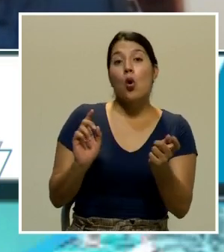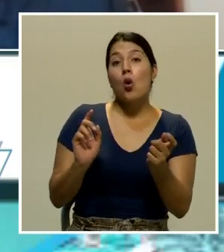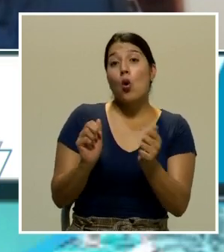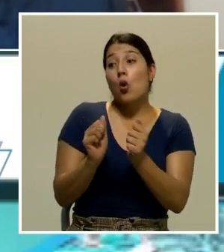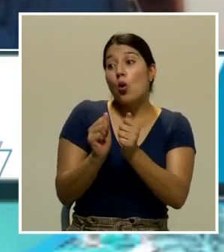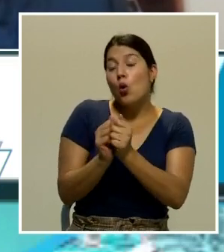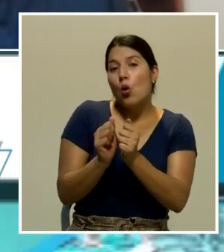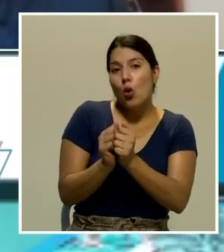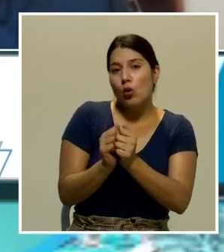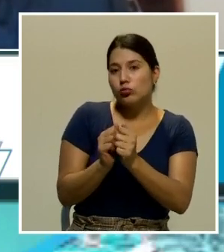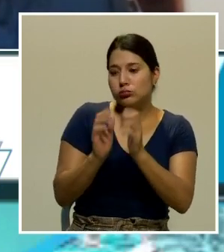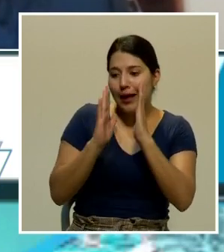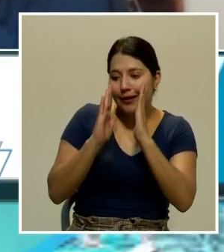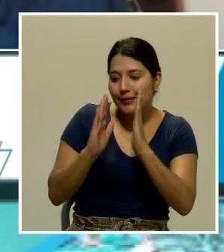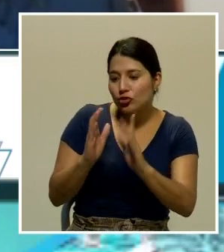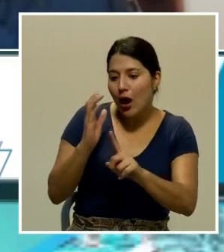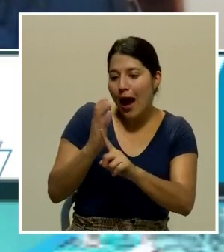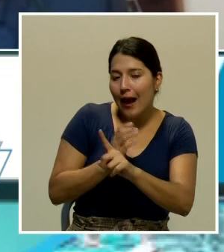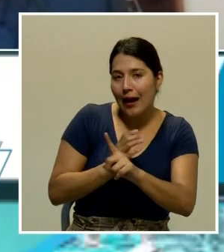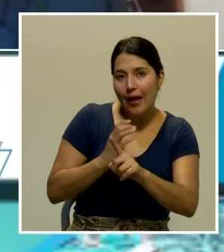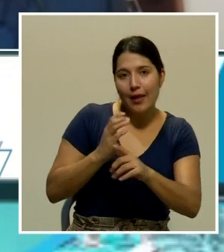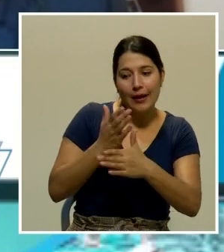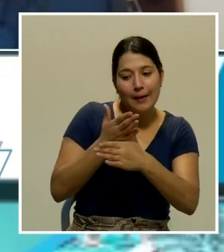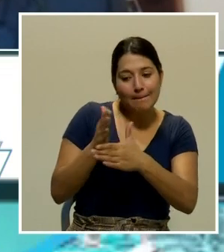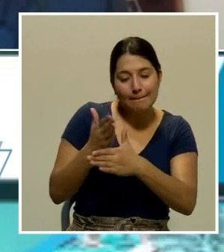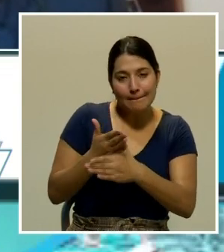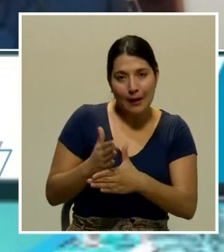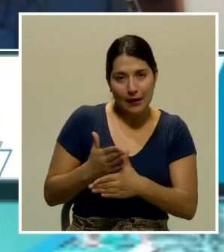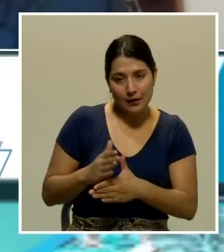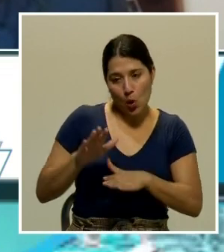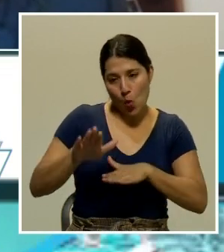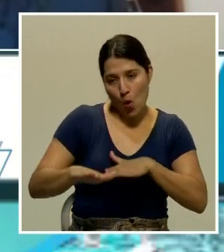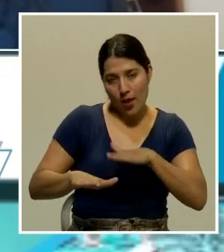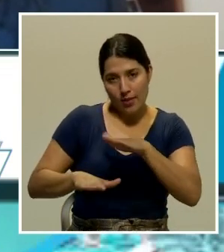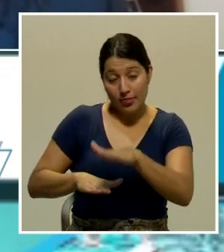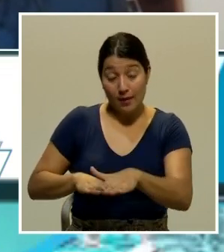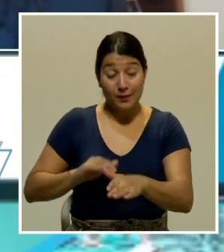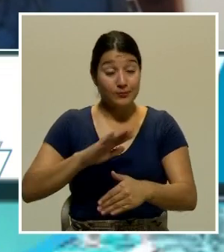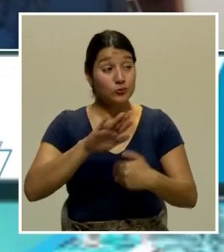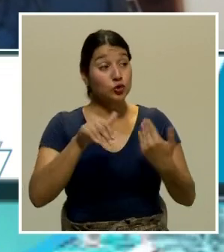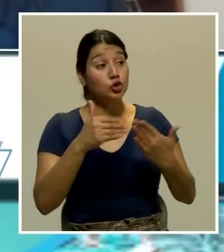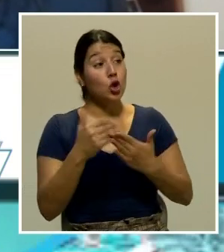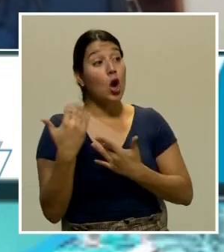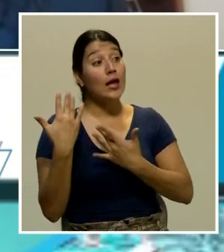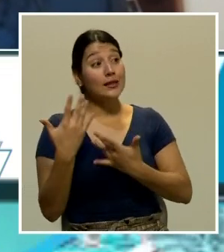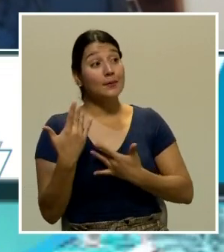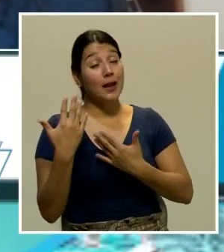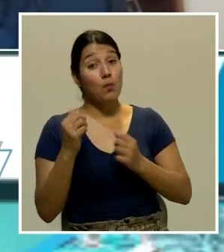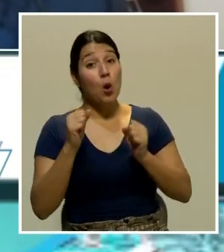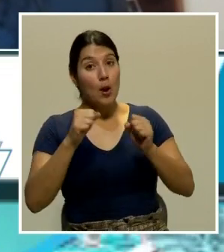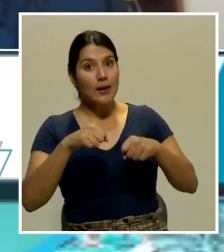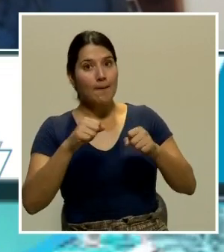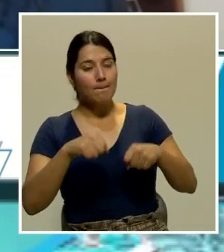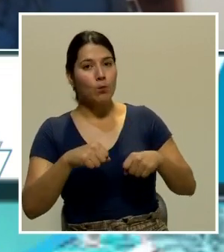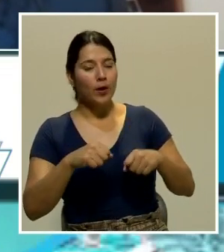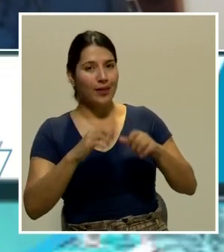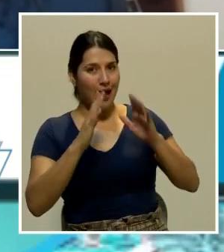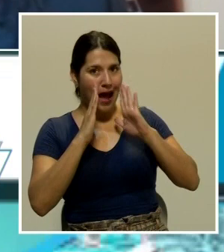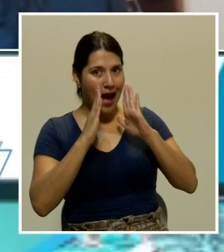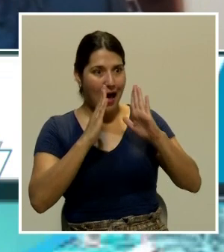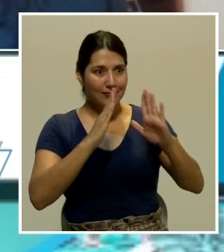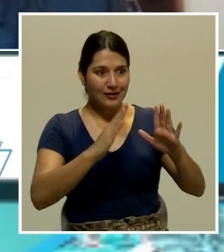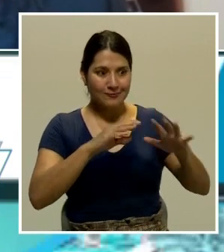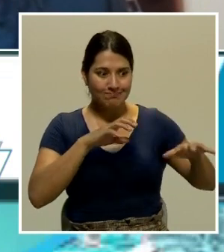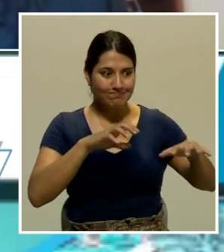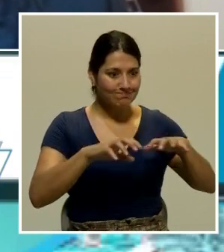las etapas en que nos encontremos durante la pandemia. Todos esperamos que puedan ejercer muy enérgicamente